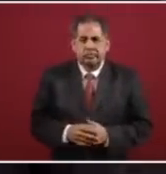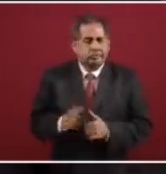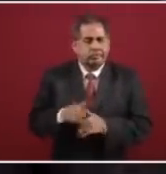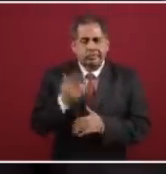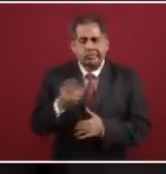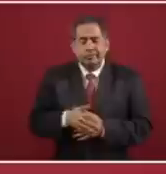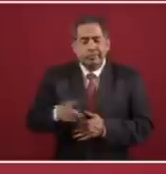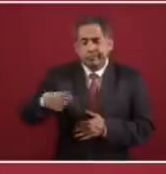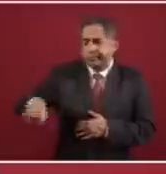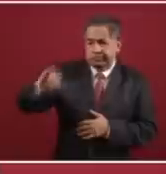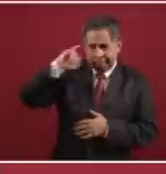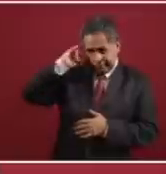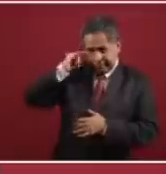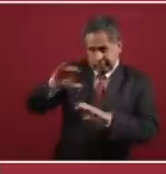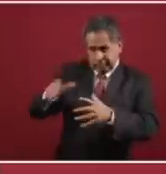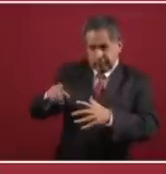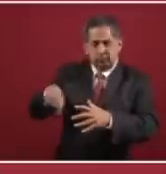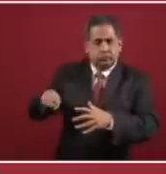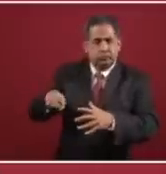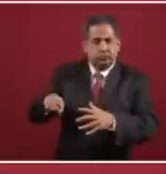Porque los indígenas,